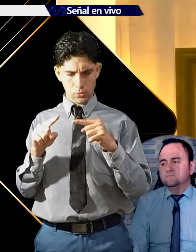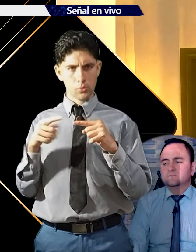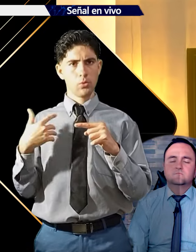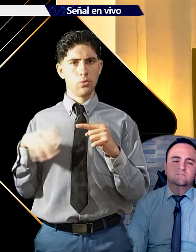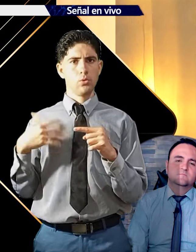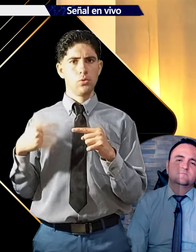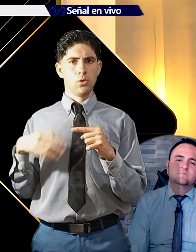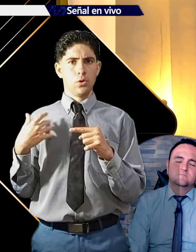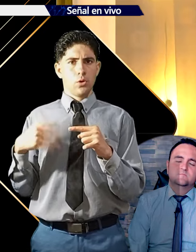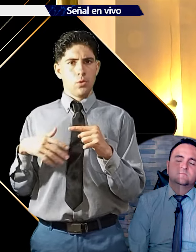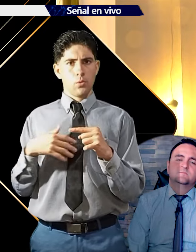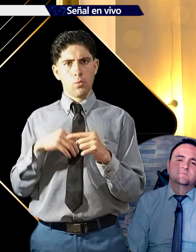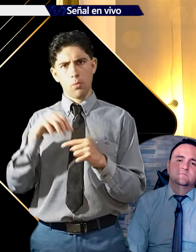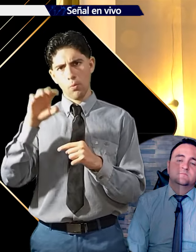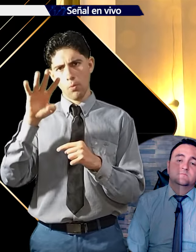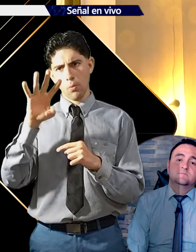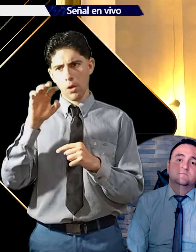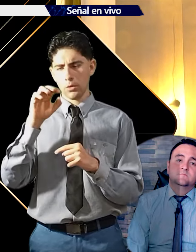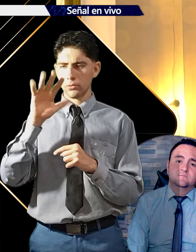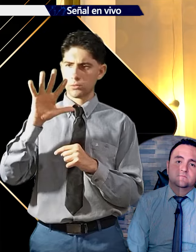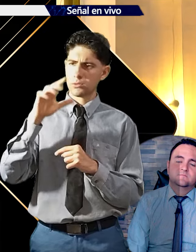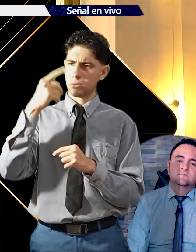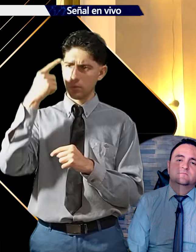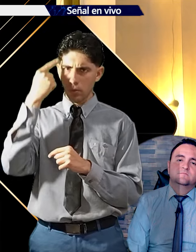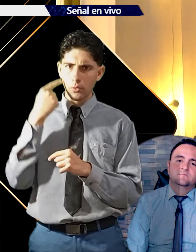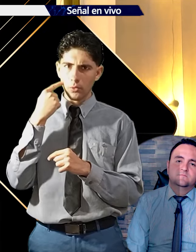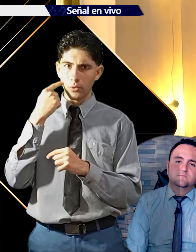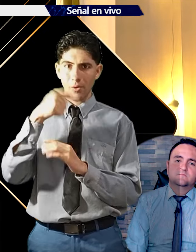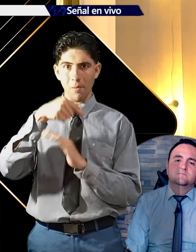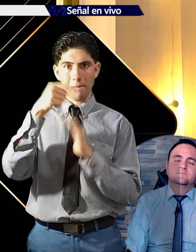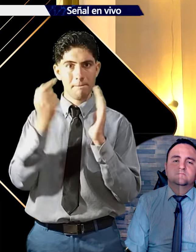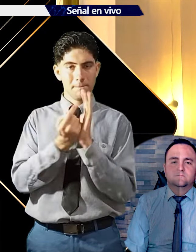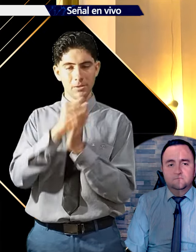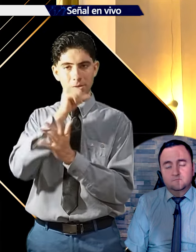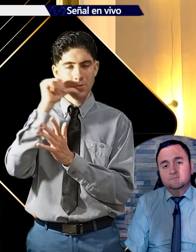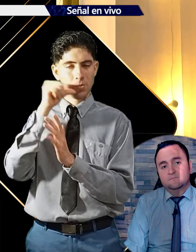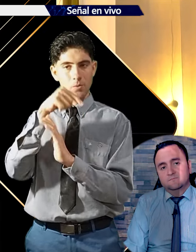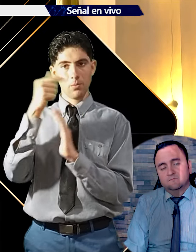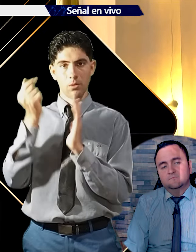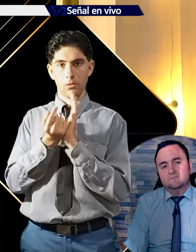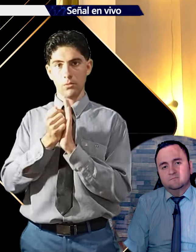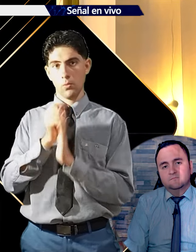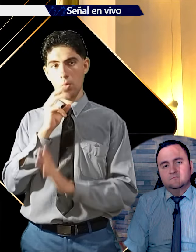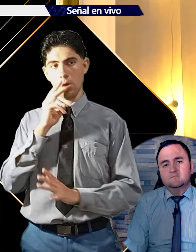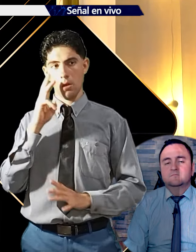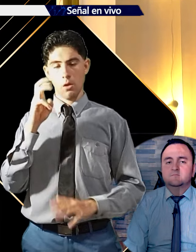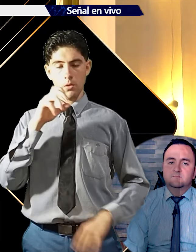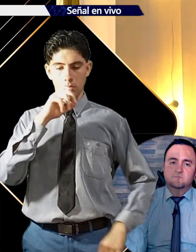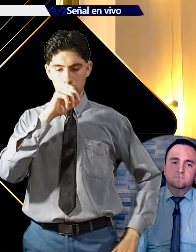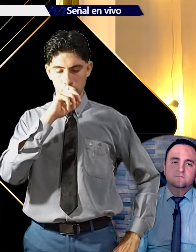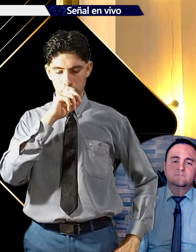viernes, y llegaba el sábado por la tarde. Era un ayuno total, total.